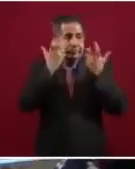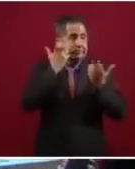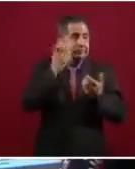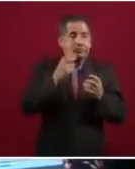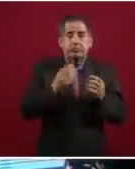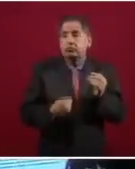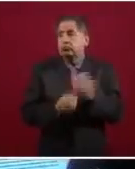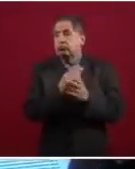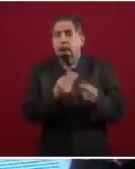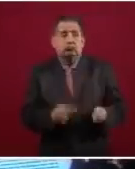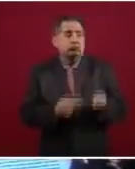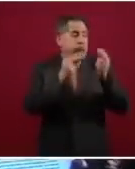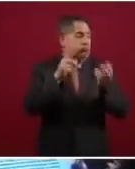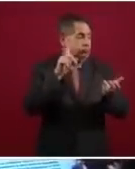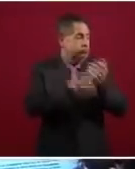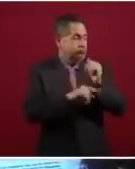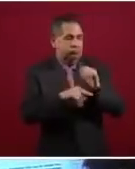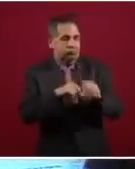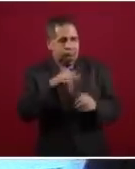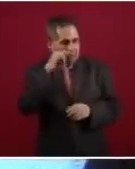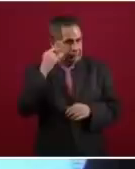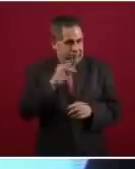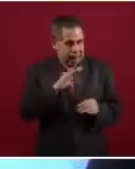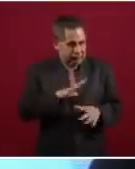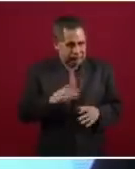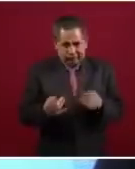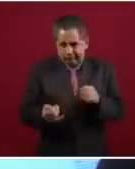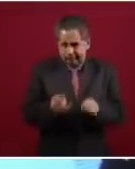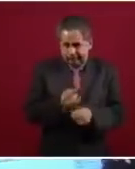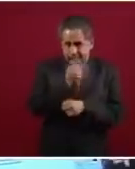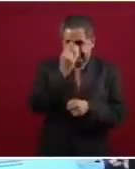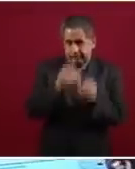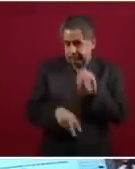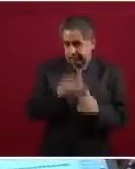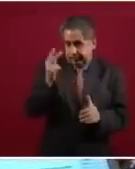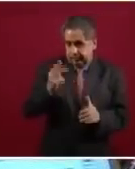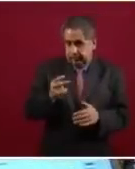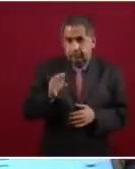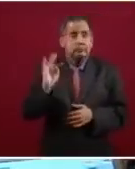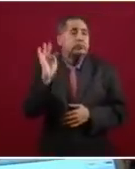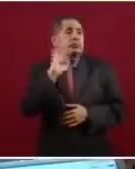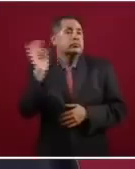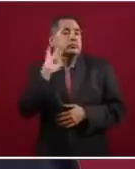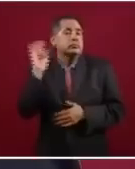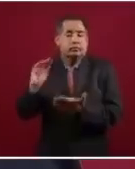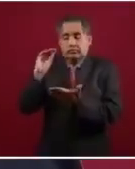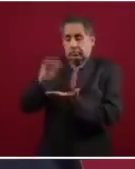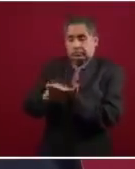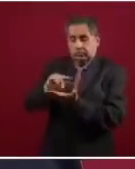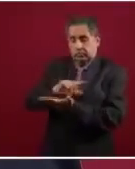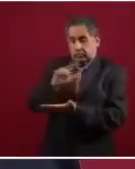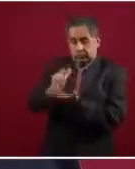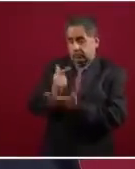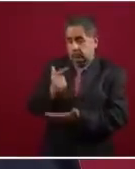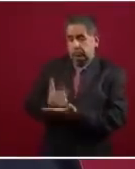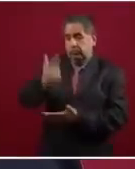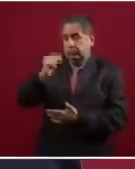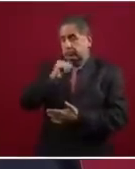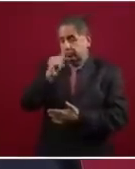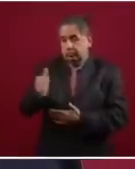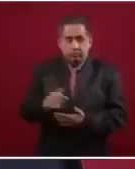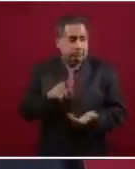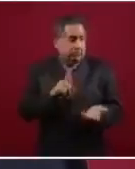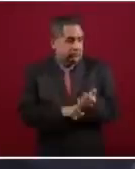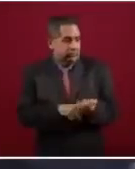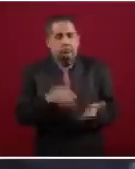empresas fantasmas y no se hubiese convertido en delito grave la corrupción,